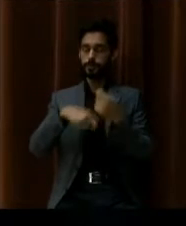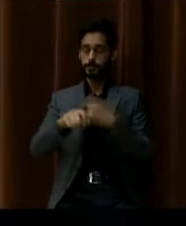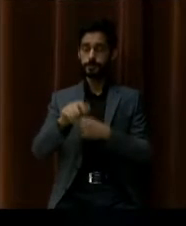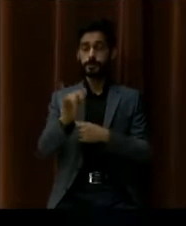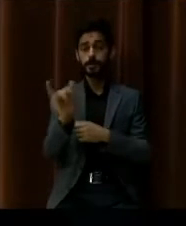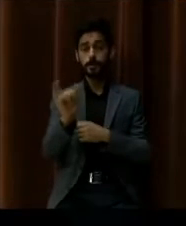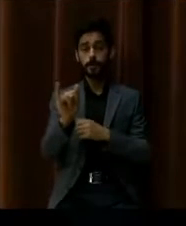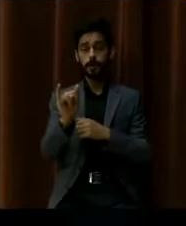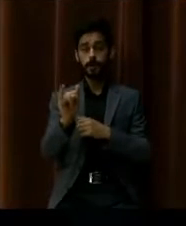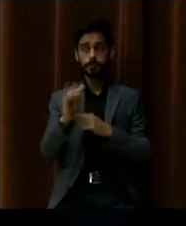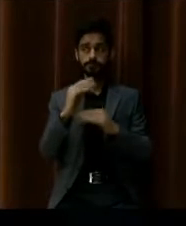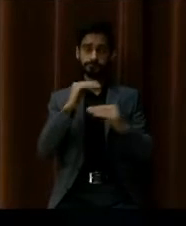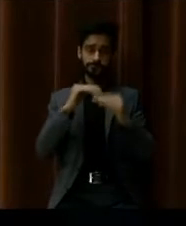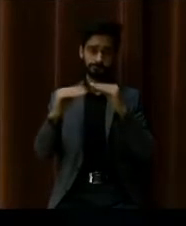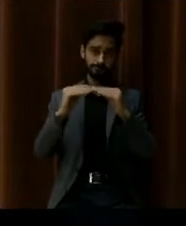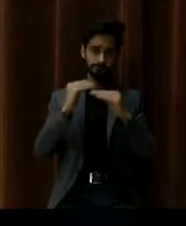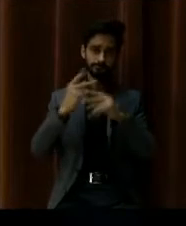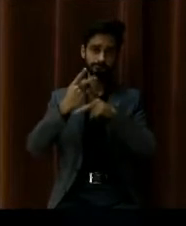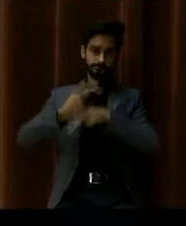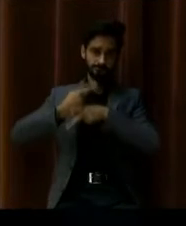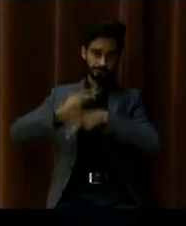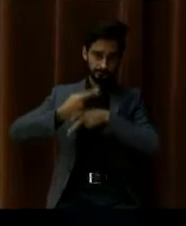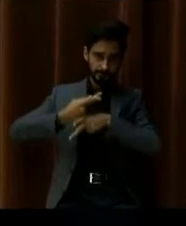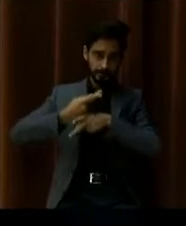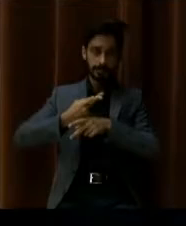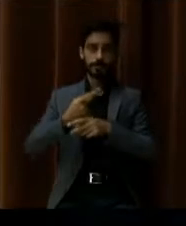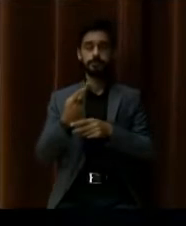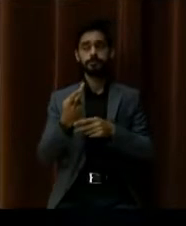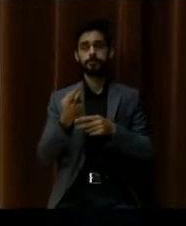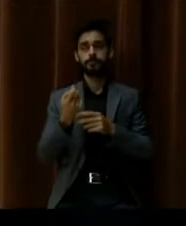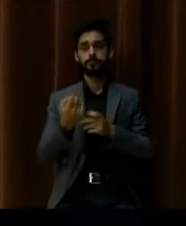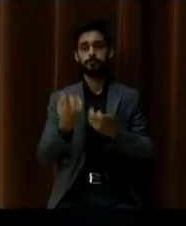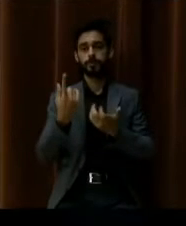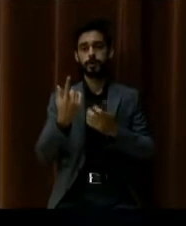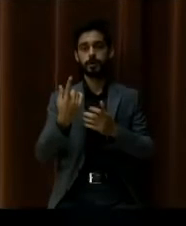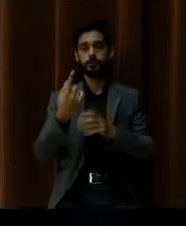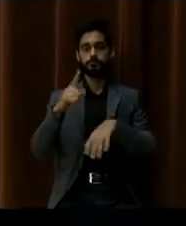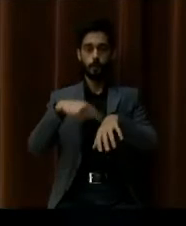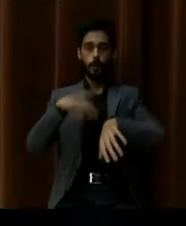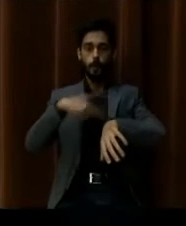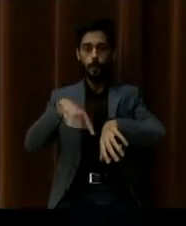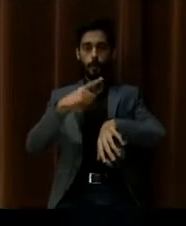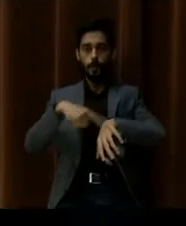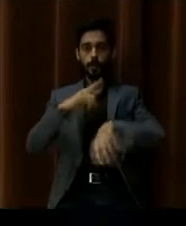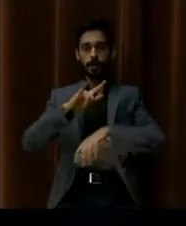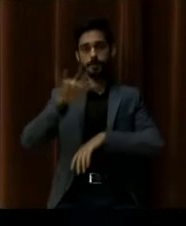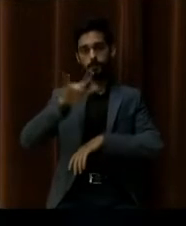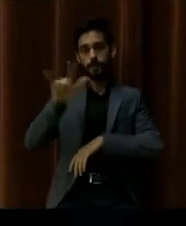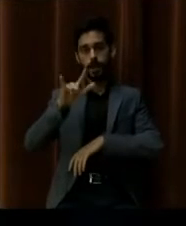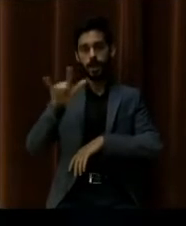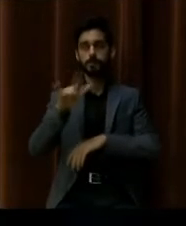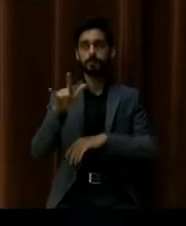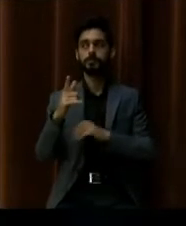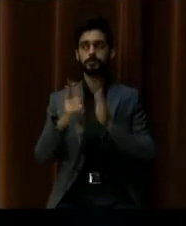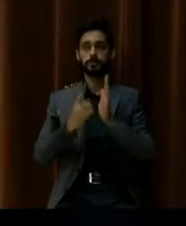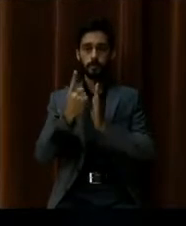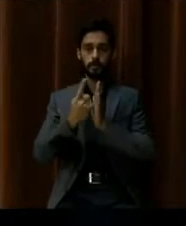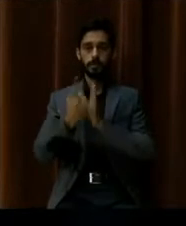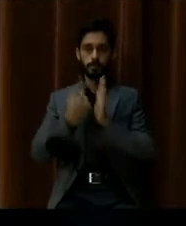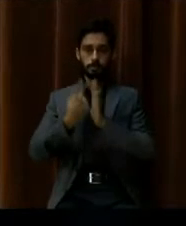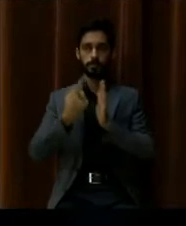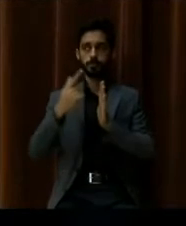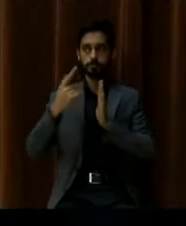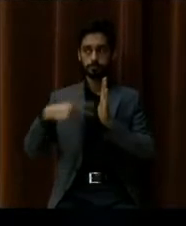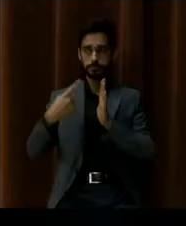mantenimiento por la hora de vuelo así que ese contrato para para reemplazar el sistema